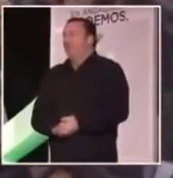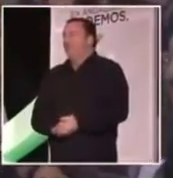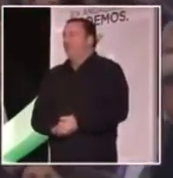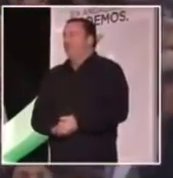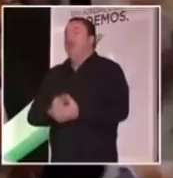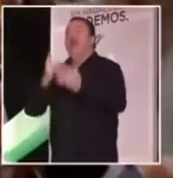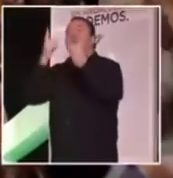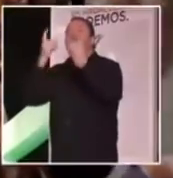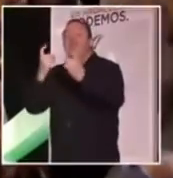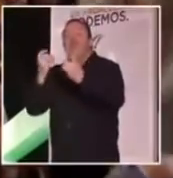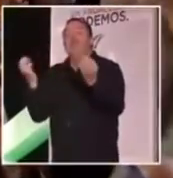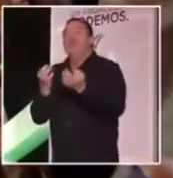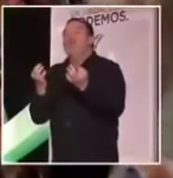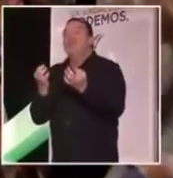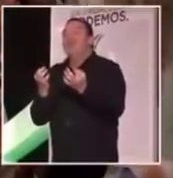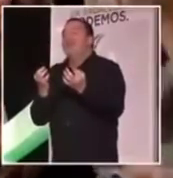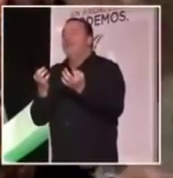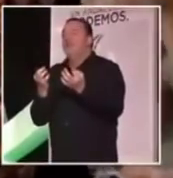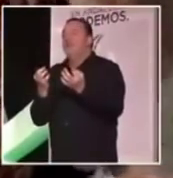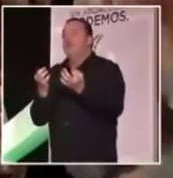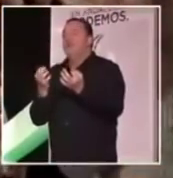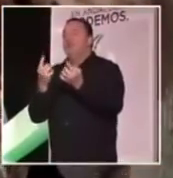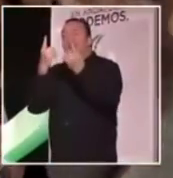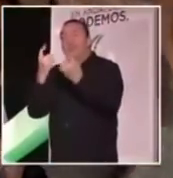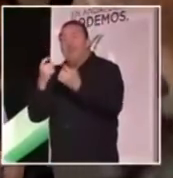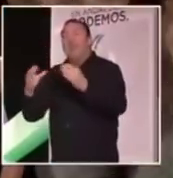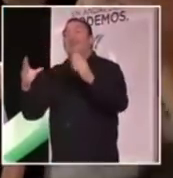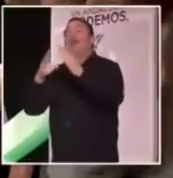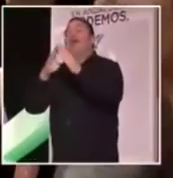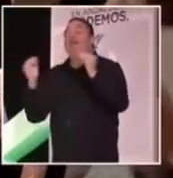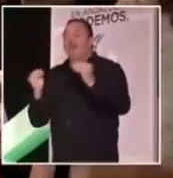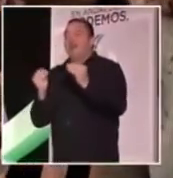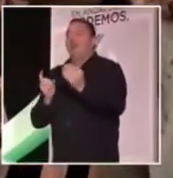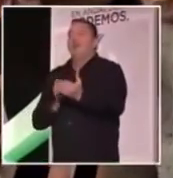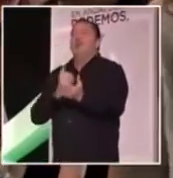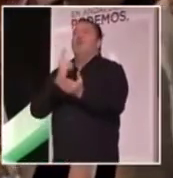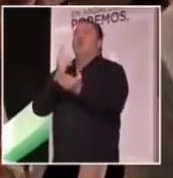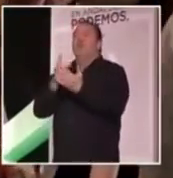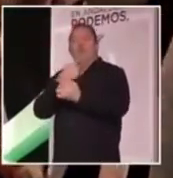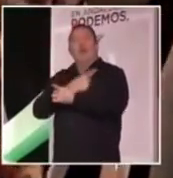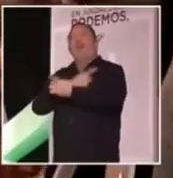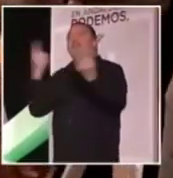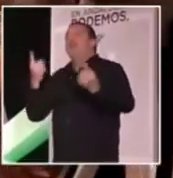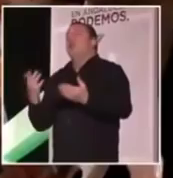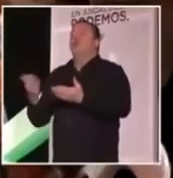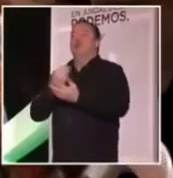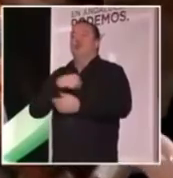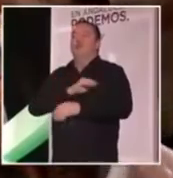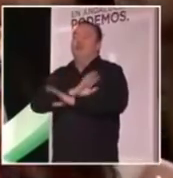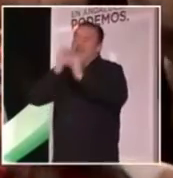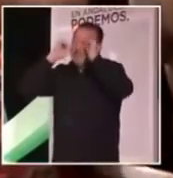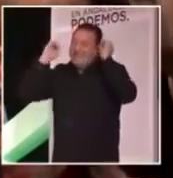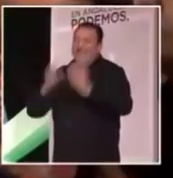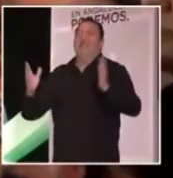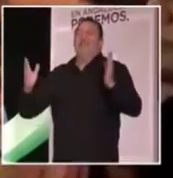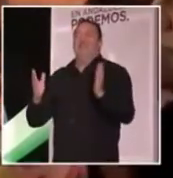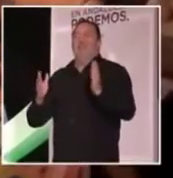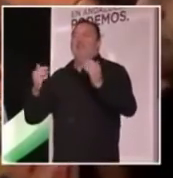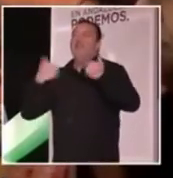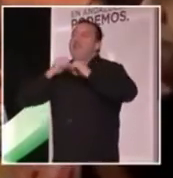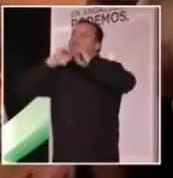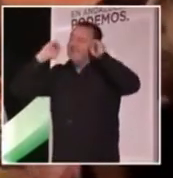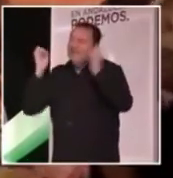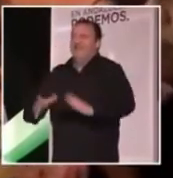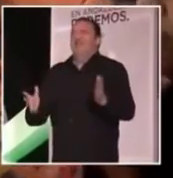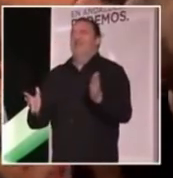Hace falta que Andalucía vuelva a decir a toda España: ya está